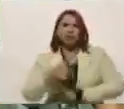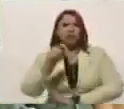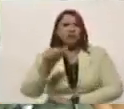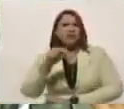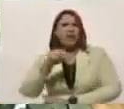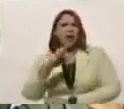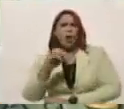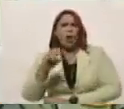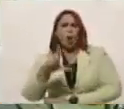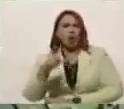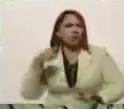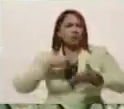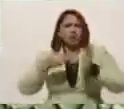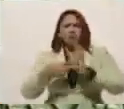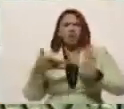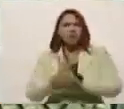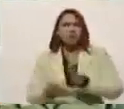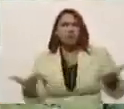TANCOL.